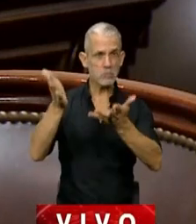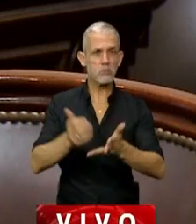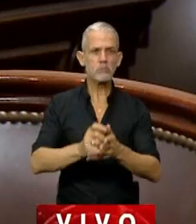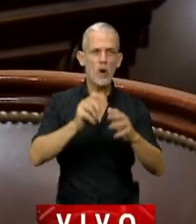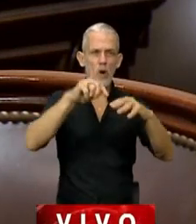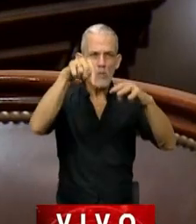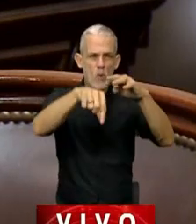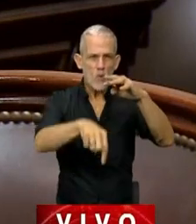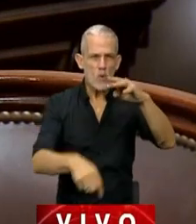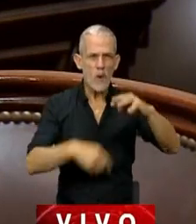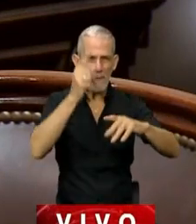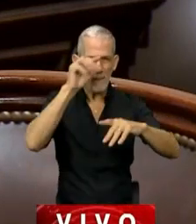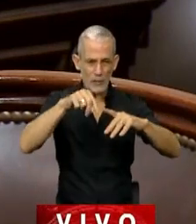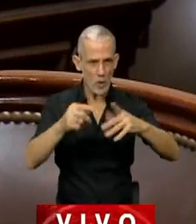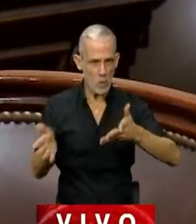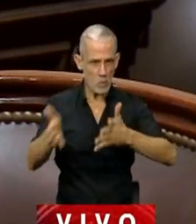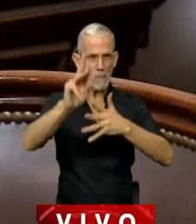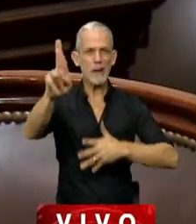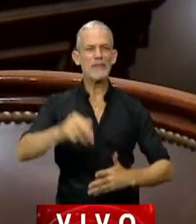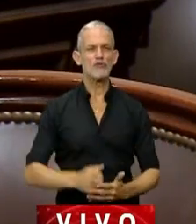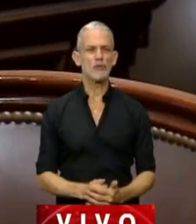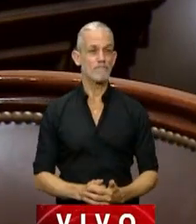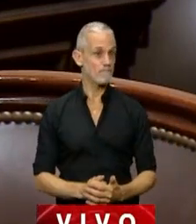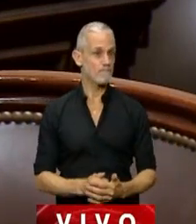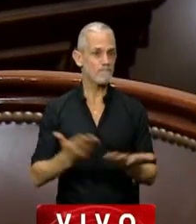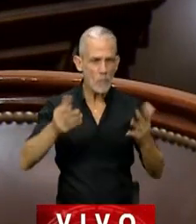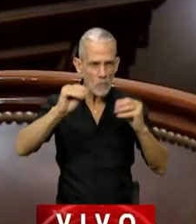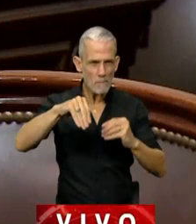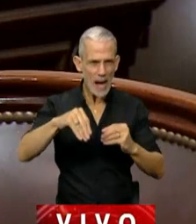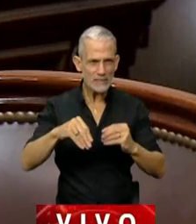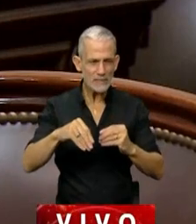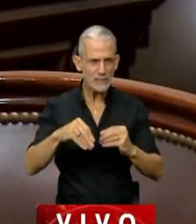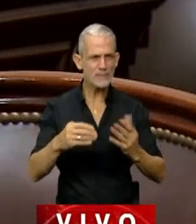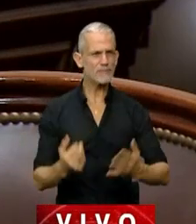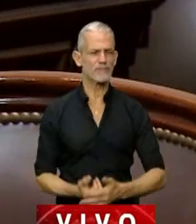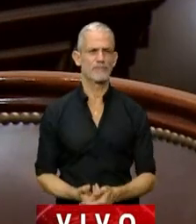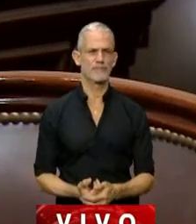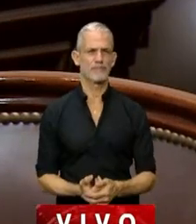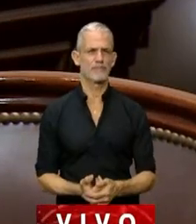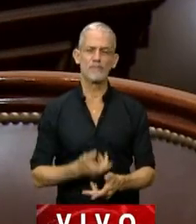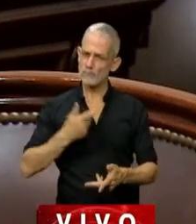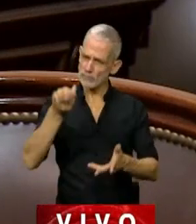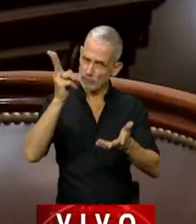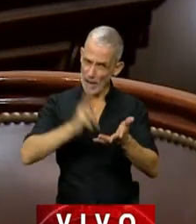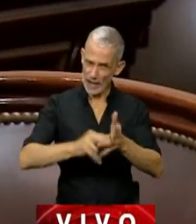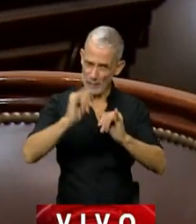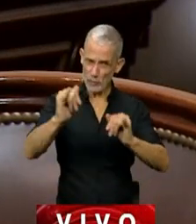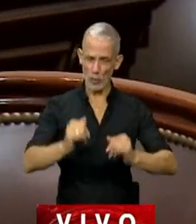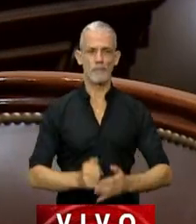permisos de excavaciones hidrocarburíferas. Y también les voy a decir, señor presidente, les voy a